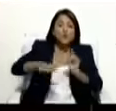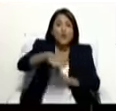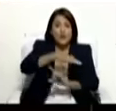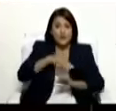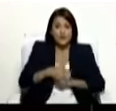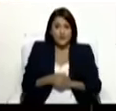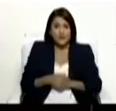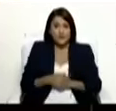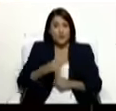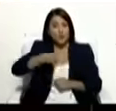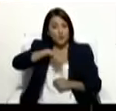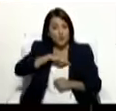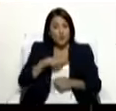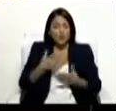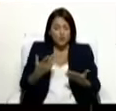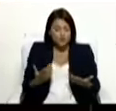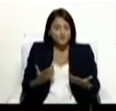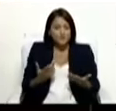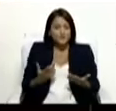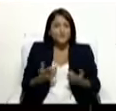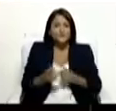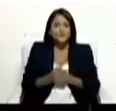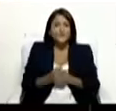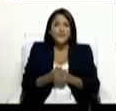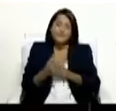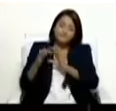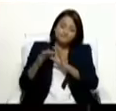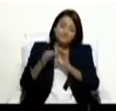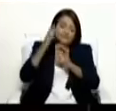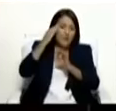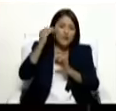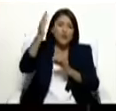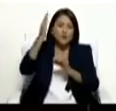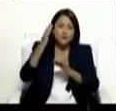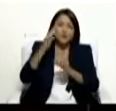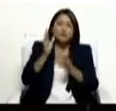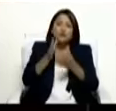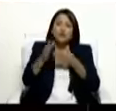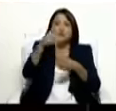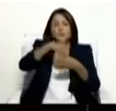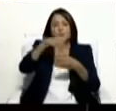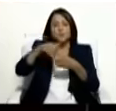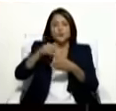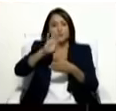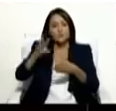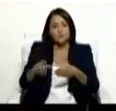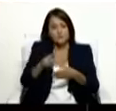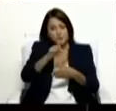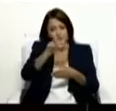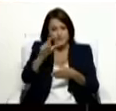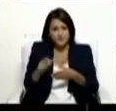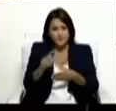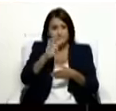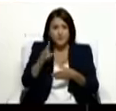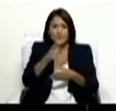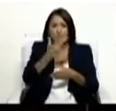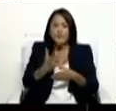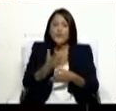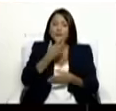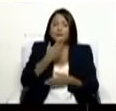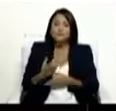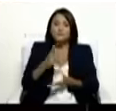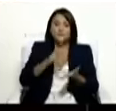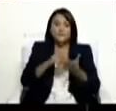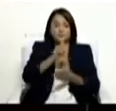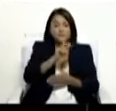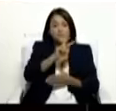conduzca, acompañados por Dios, al referendo consultivo del próximo 3 de diciembre de